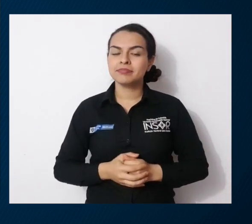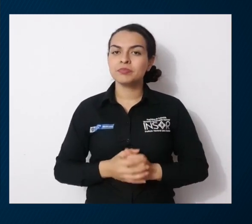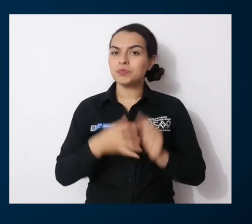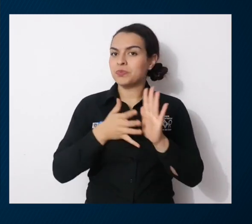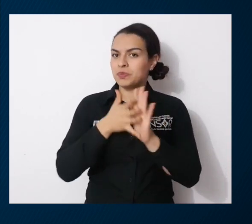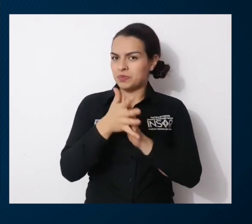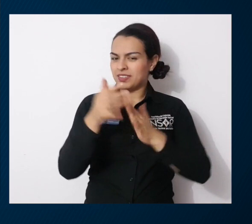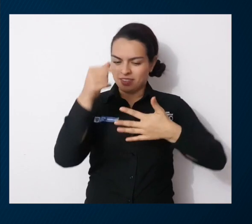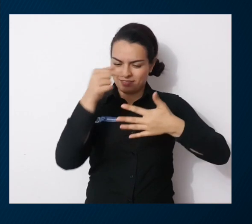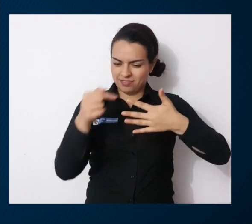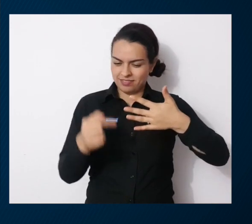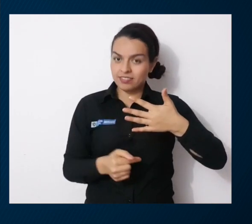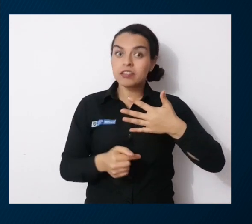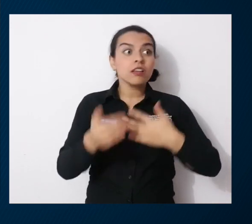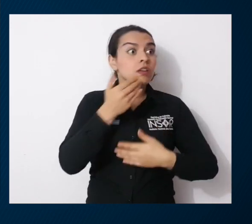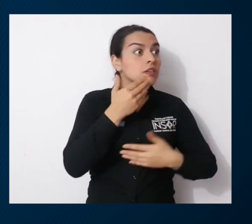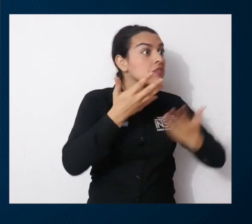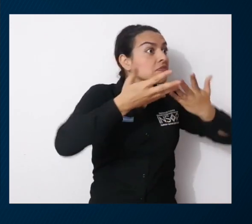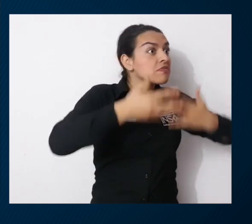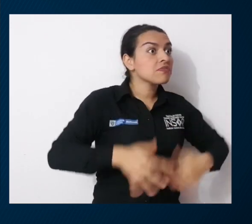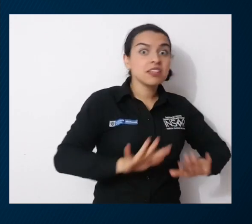cosas que quisiéramos que pasen una vez